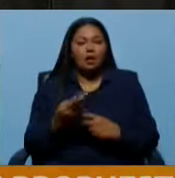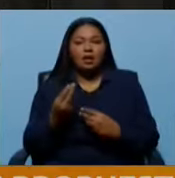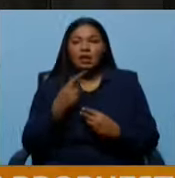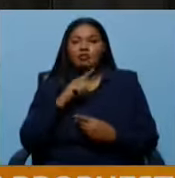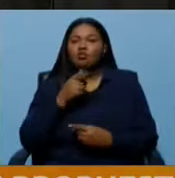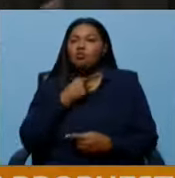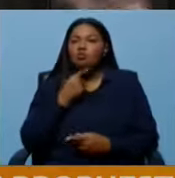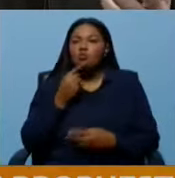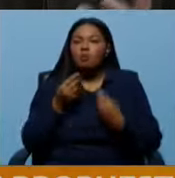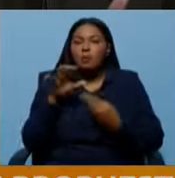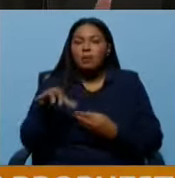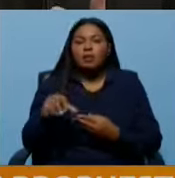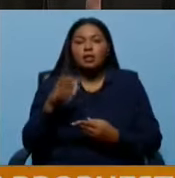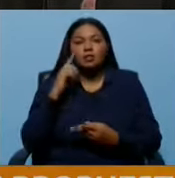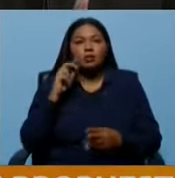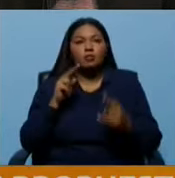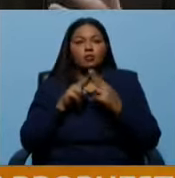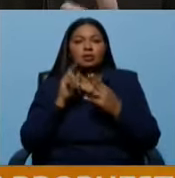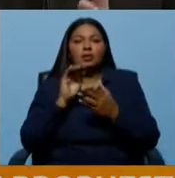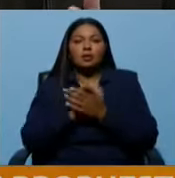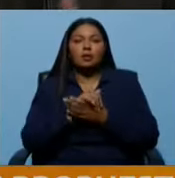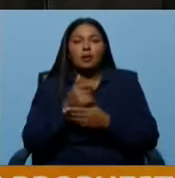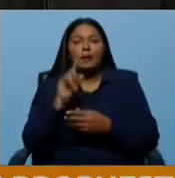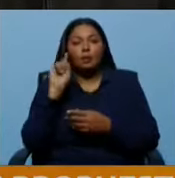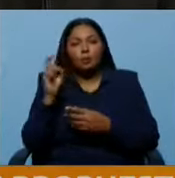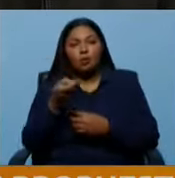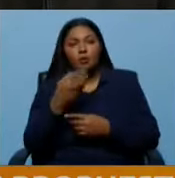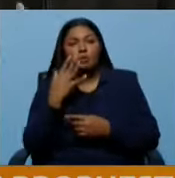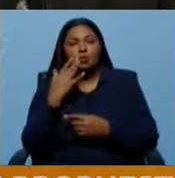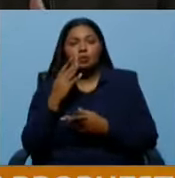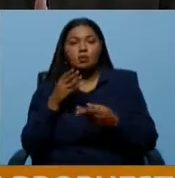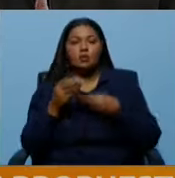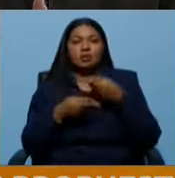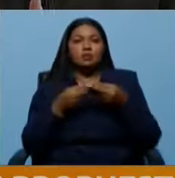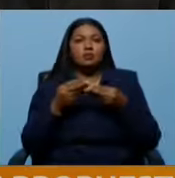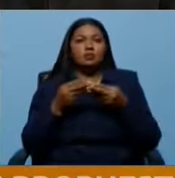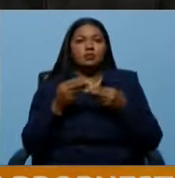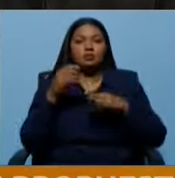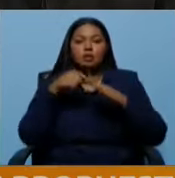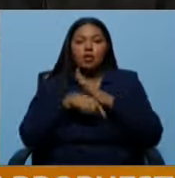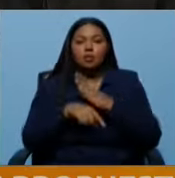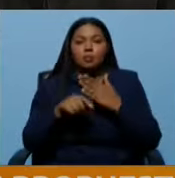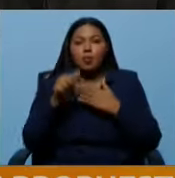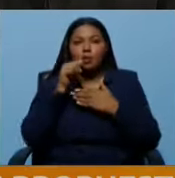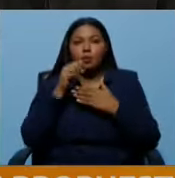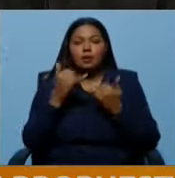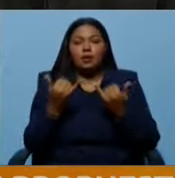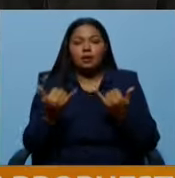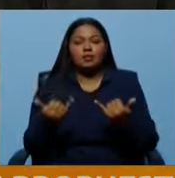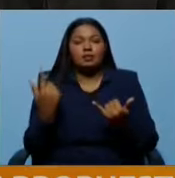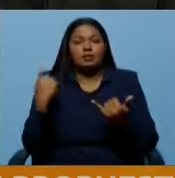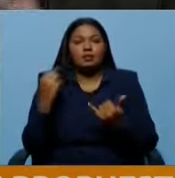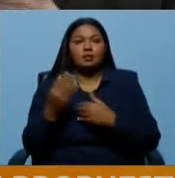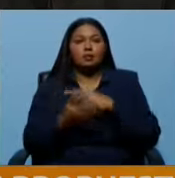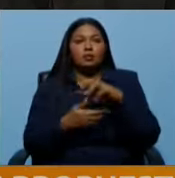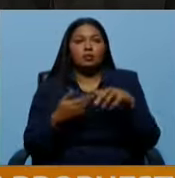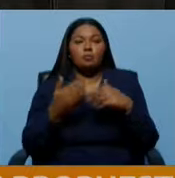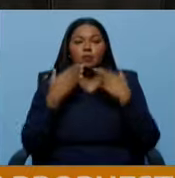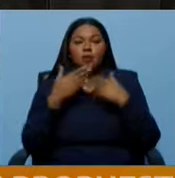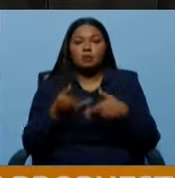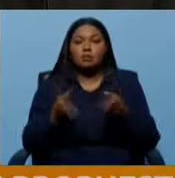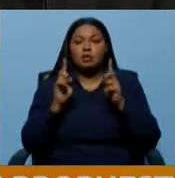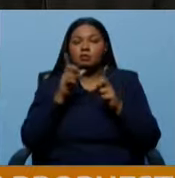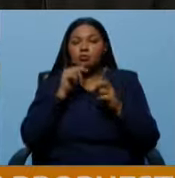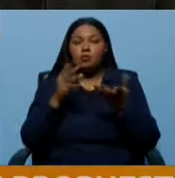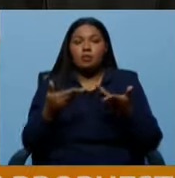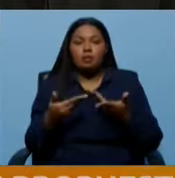Entonces, de repente, tú te encuentras compañeros en Guárico que estaban haciendo su pozo de agua profunda y de repente tienen una novedad, que hay un permiso que no se los daban.